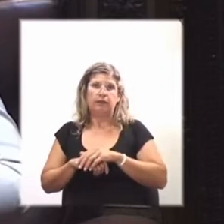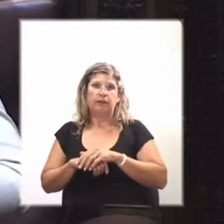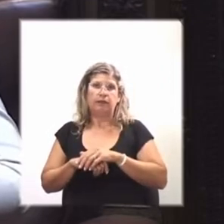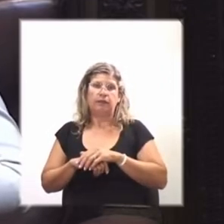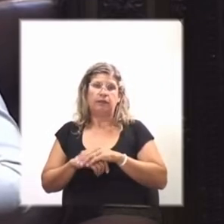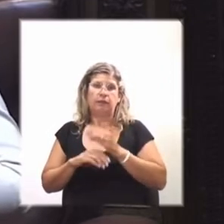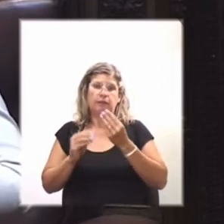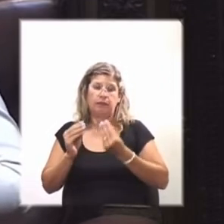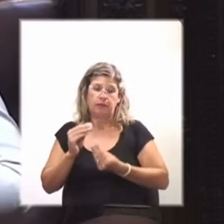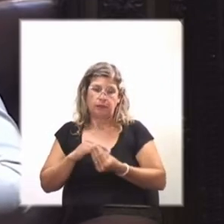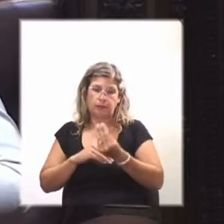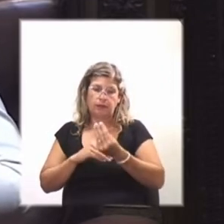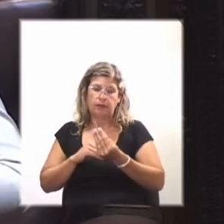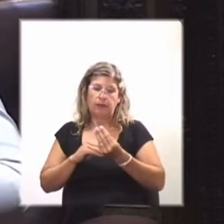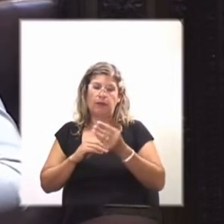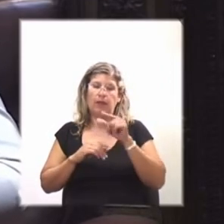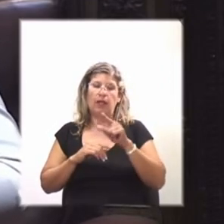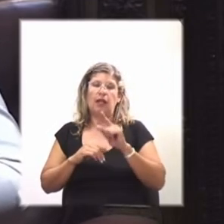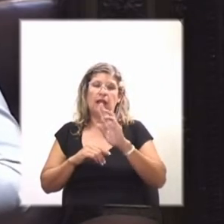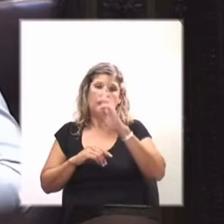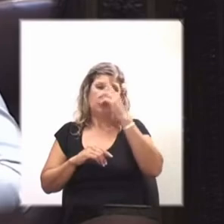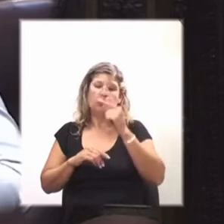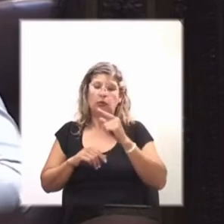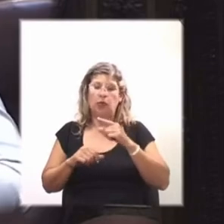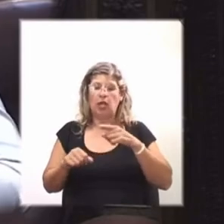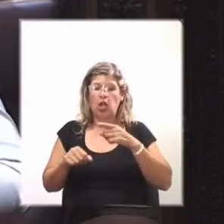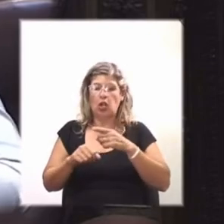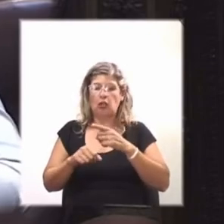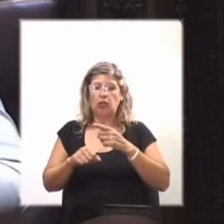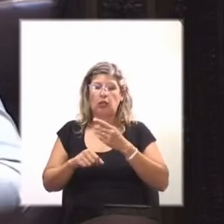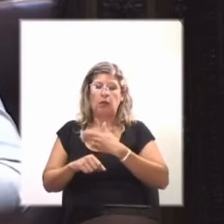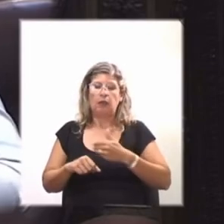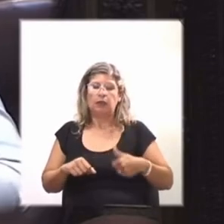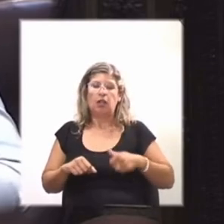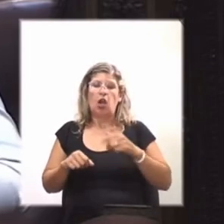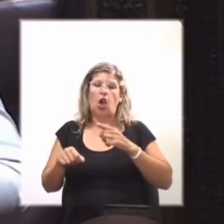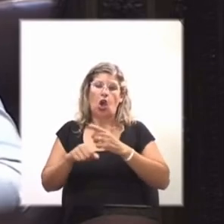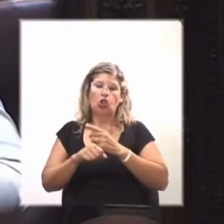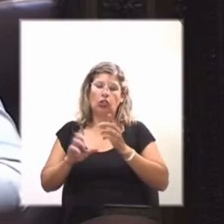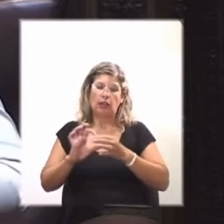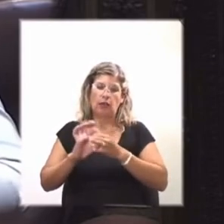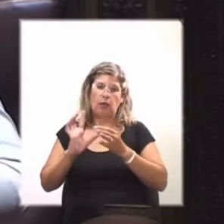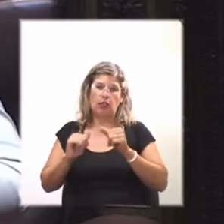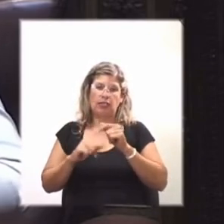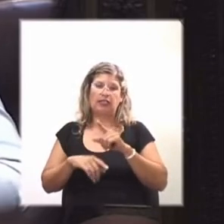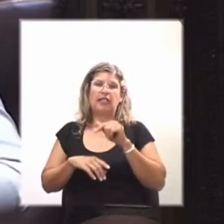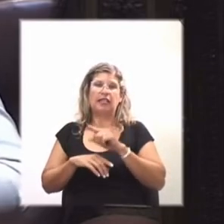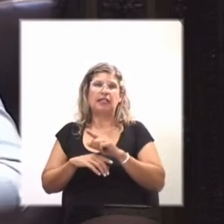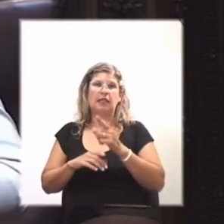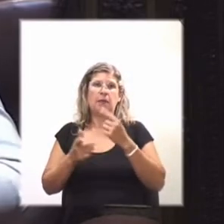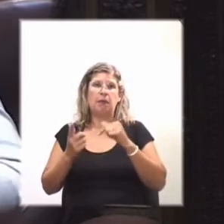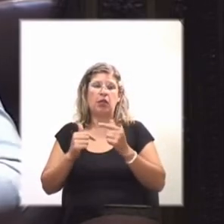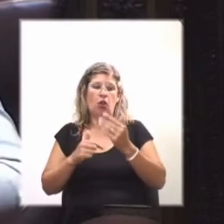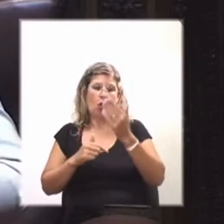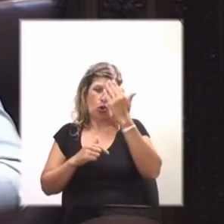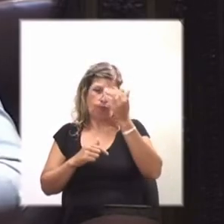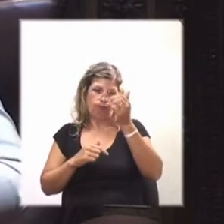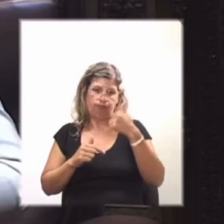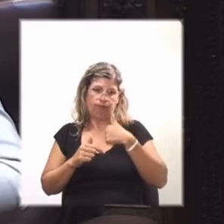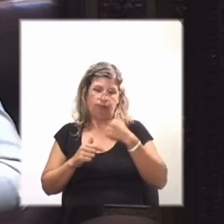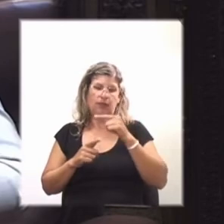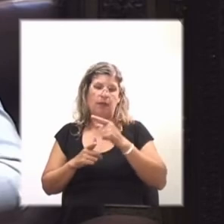frente del Uruguay a un antidemócrata confeso como Juan María Bordaberry. Pero como fuimos convocados para dar